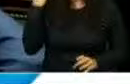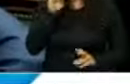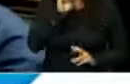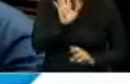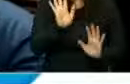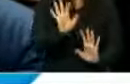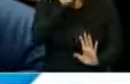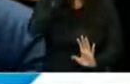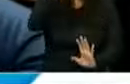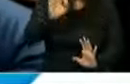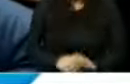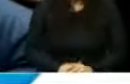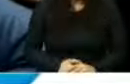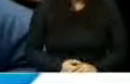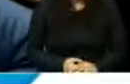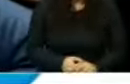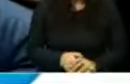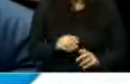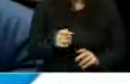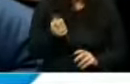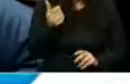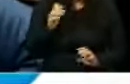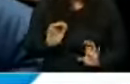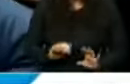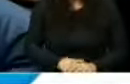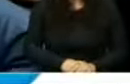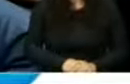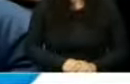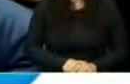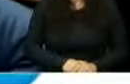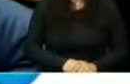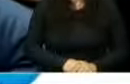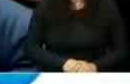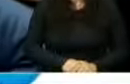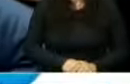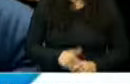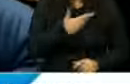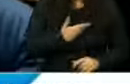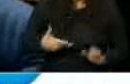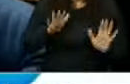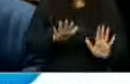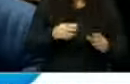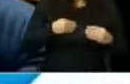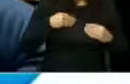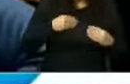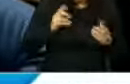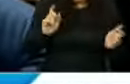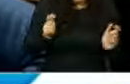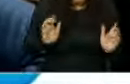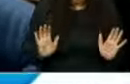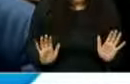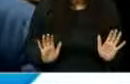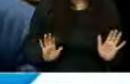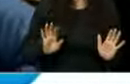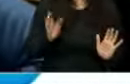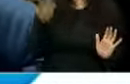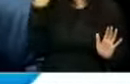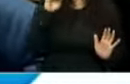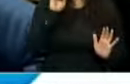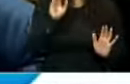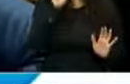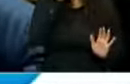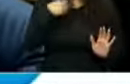Nagre, en el Río Grande. Sale hoy. Sale okay. hoy ese avión con alimentos desde el aeropuerto del Palomar. Sí. A ver,